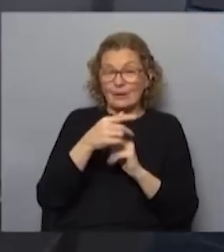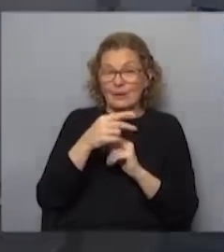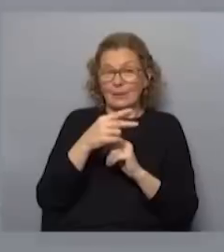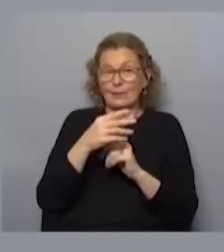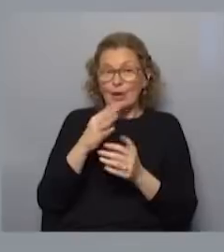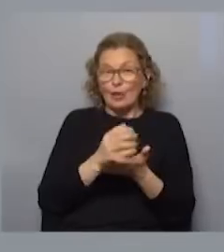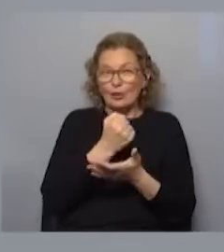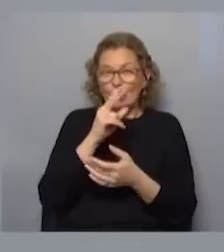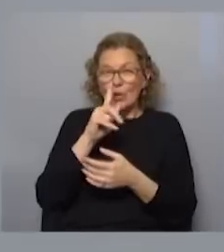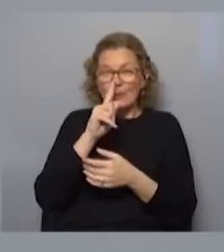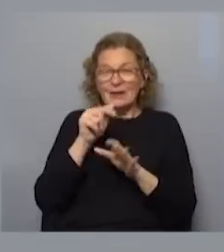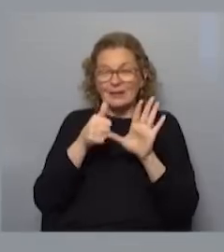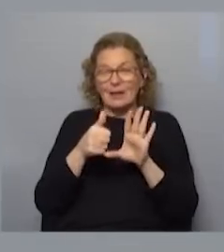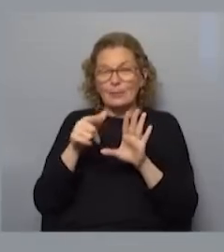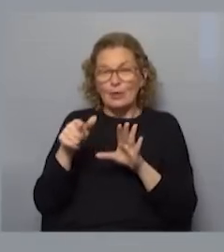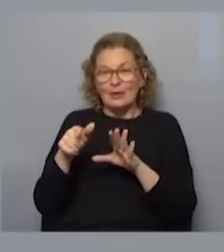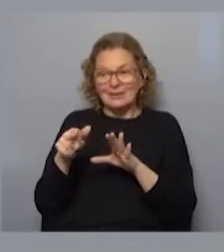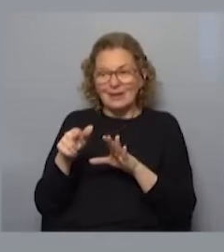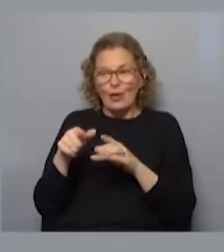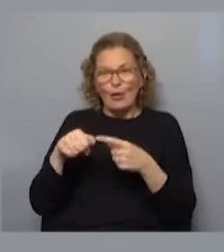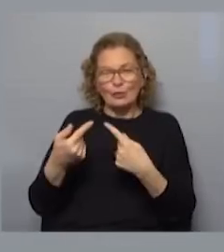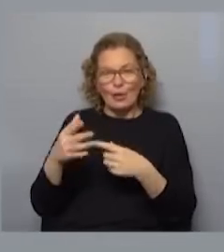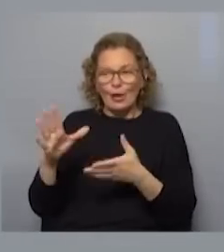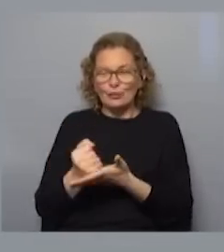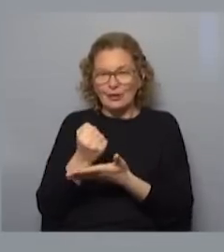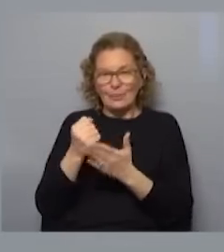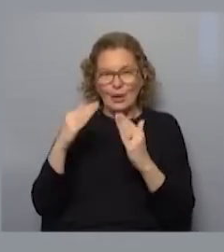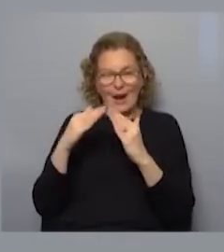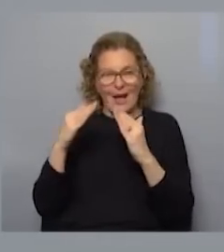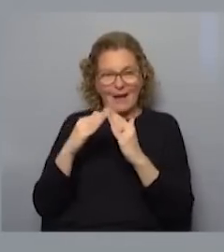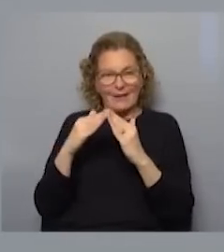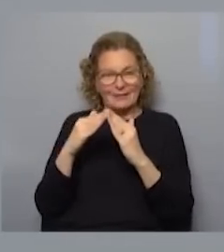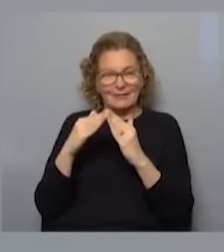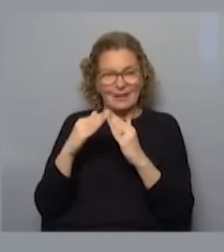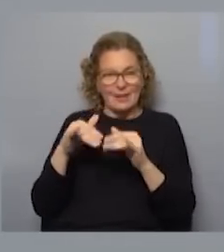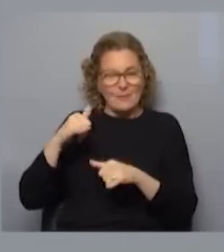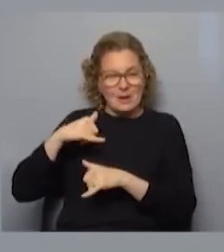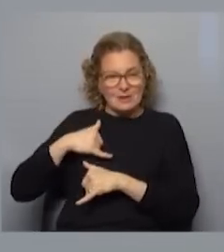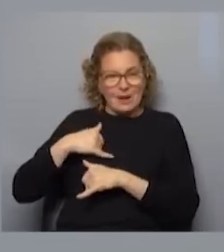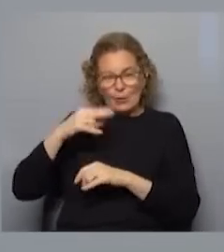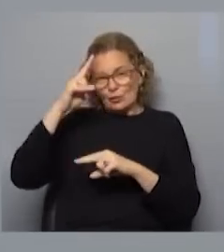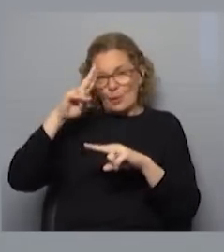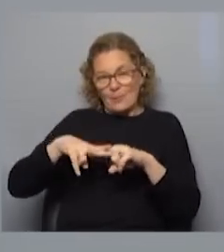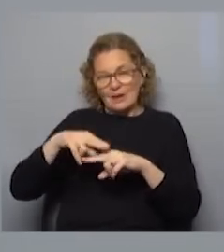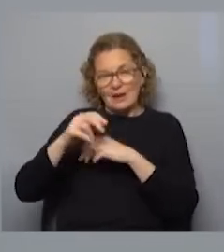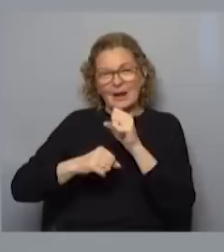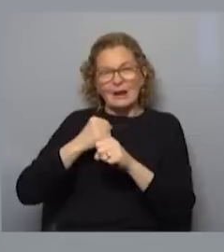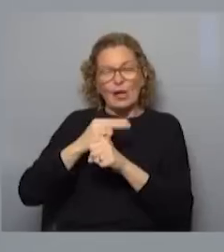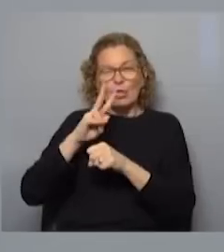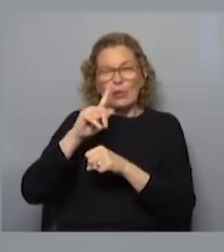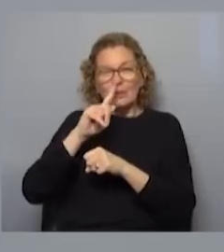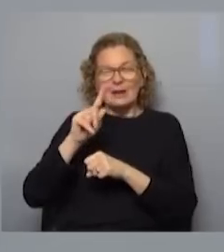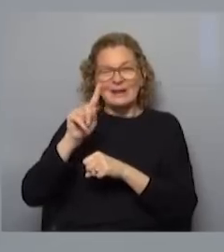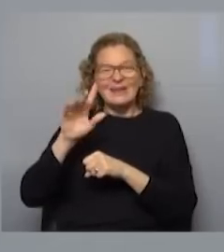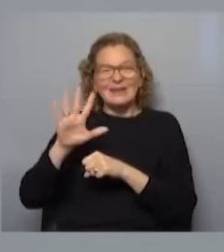pero el archivo castiglioni se encautó en la casa del este militar cuando fallece en el 2015 y